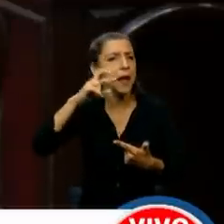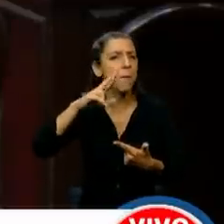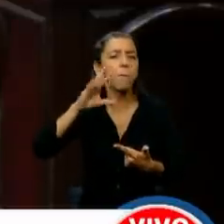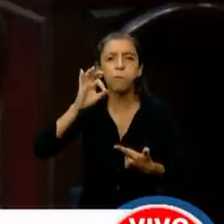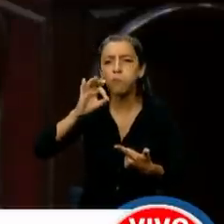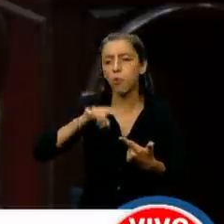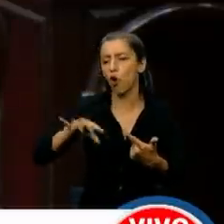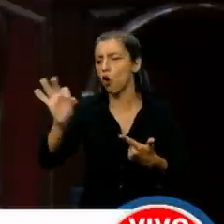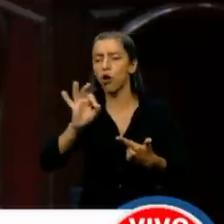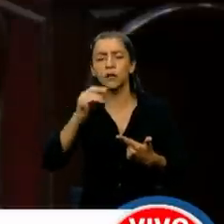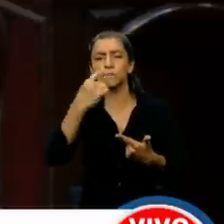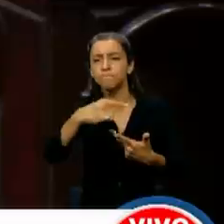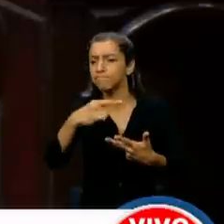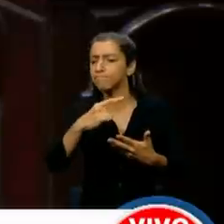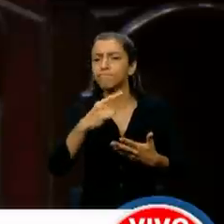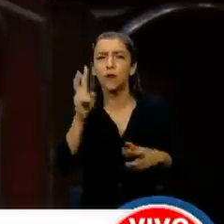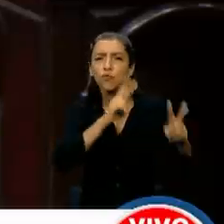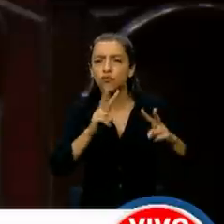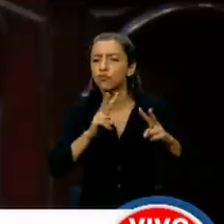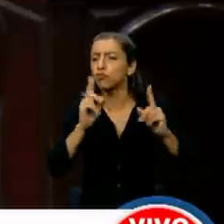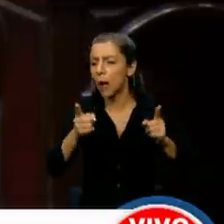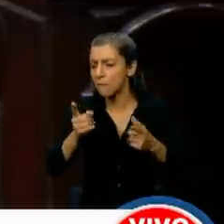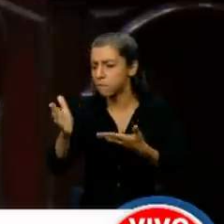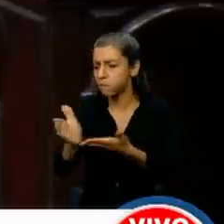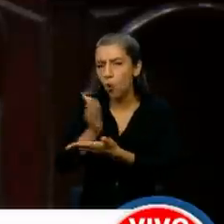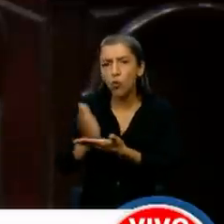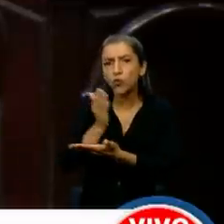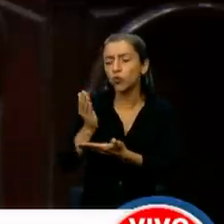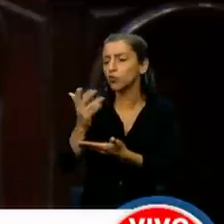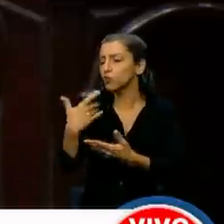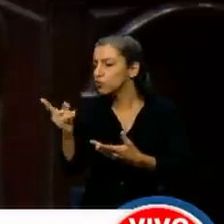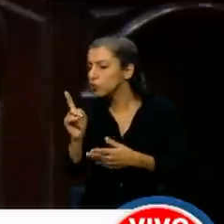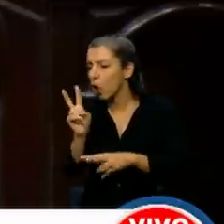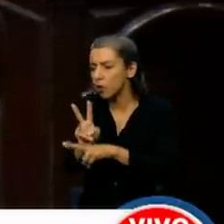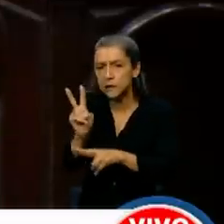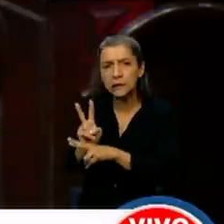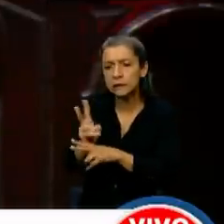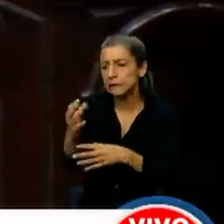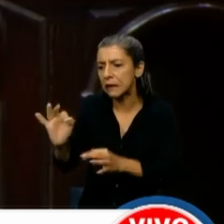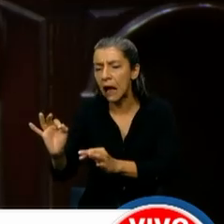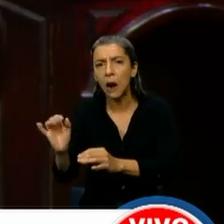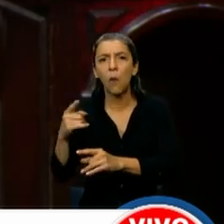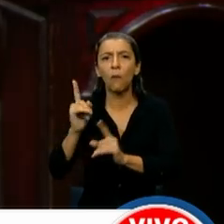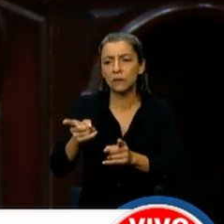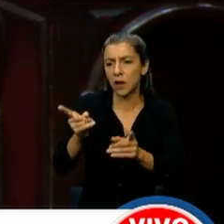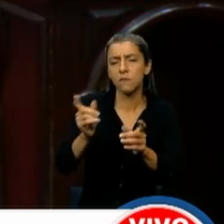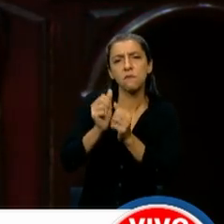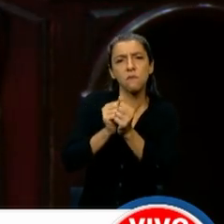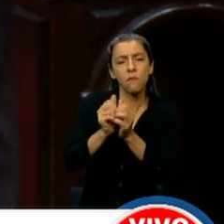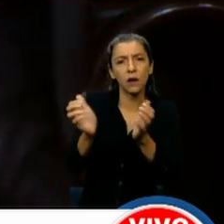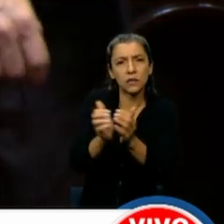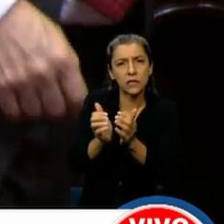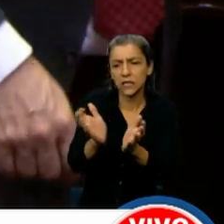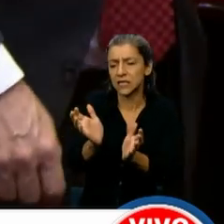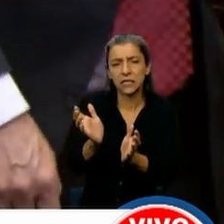importante proceso de salvataje del sistema productivo en general y de las pymes en particular del que tengamos memoria los que estamos sentados